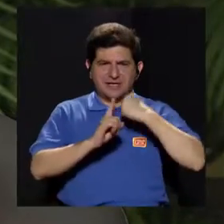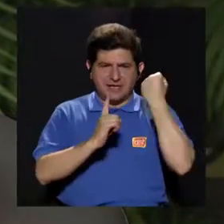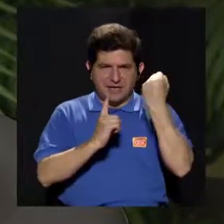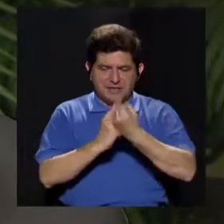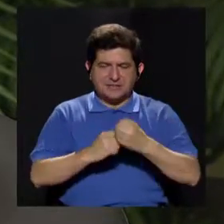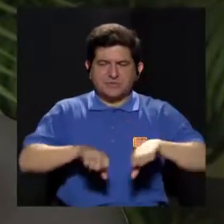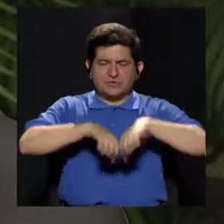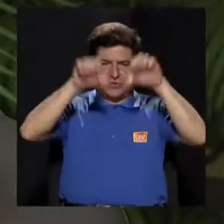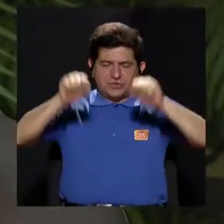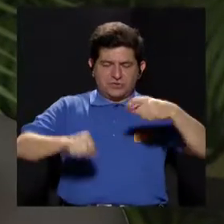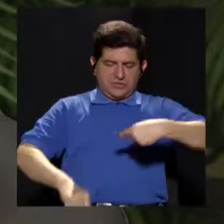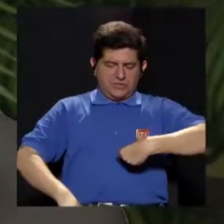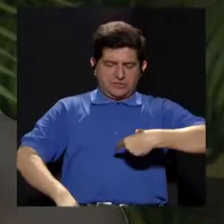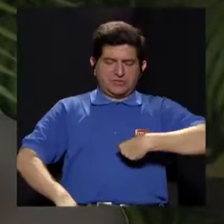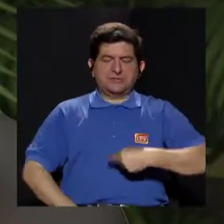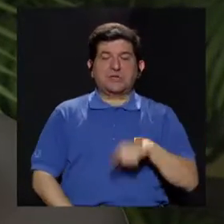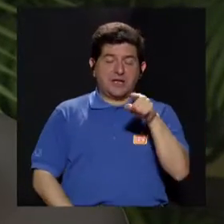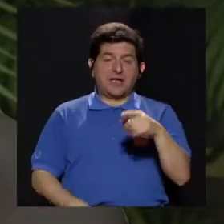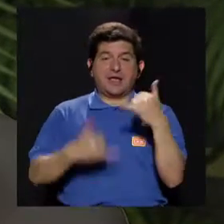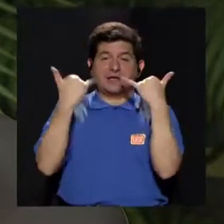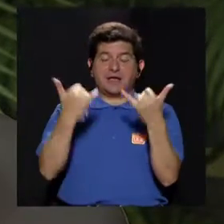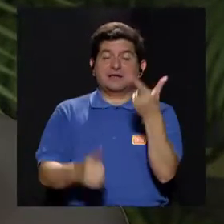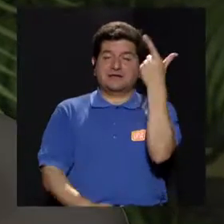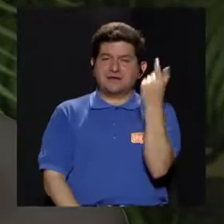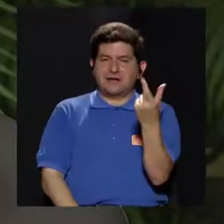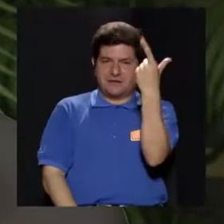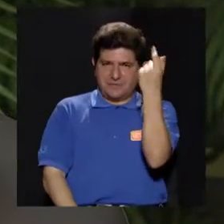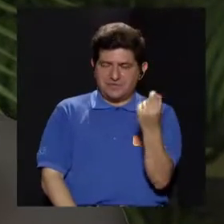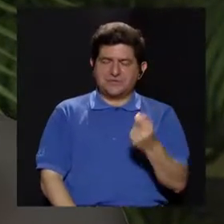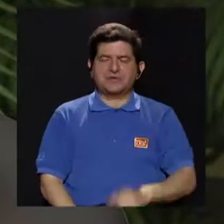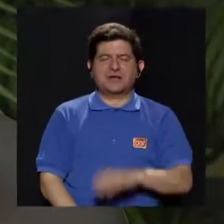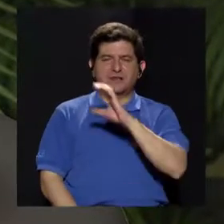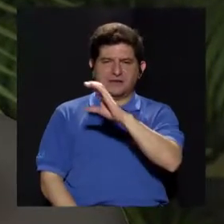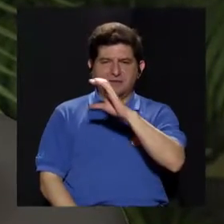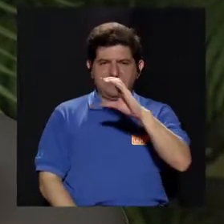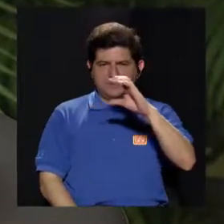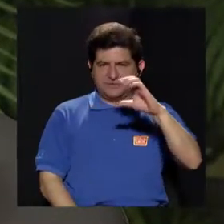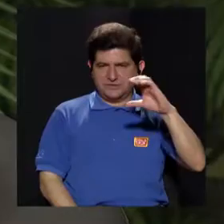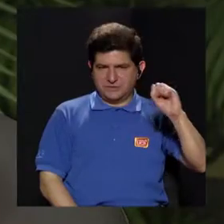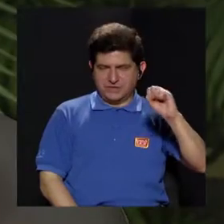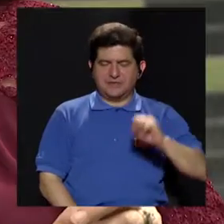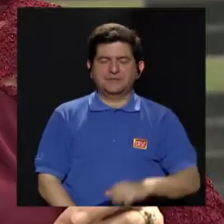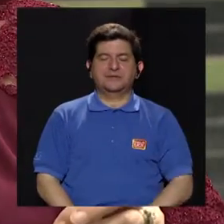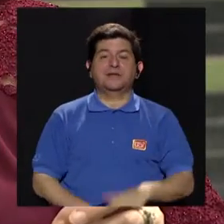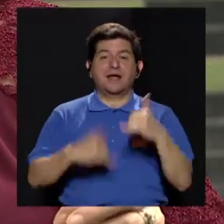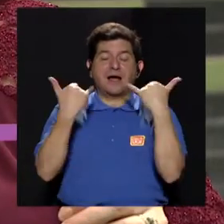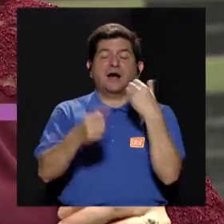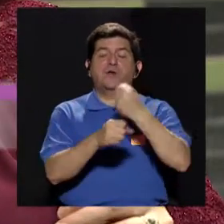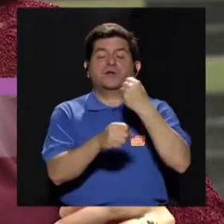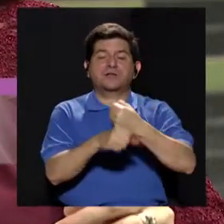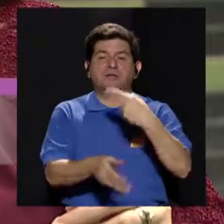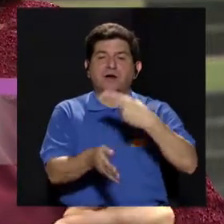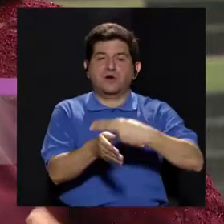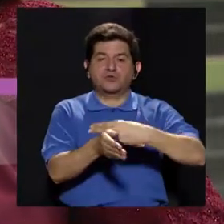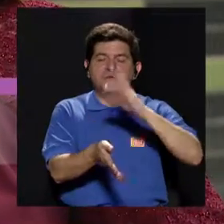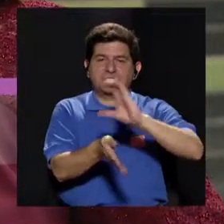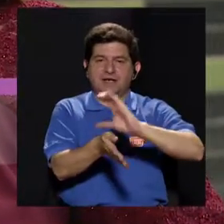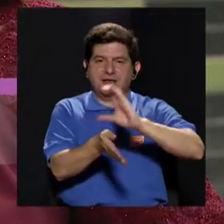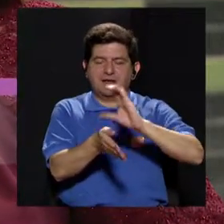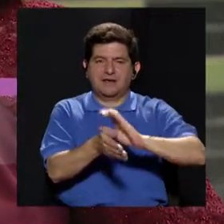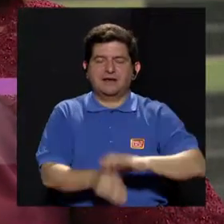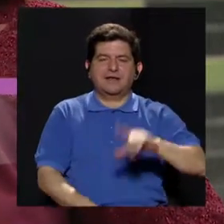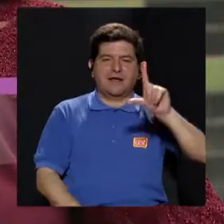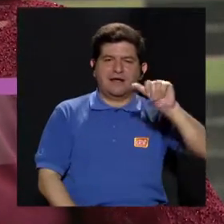pediátrica y nutrición. Recientemente ella se acaba de acoger a su jubilación de la Caja Costarricense de Seguro Social y actualmente trabaja en el Hospital Clínica